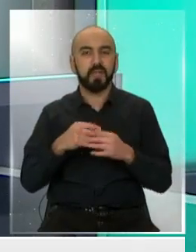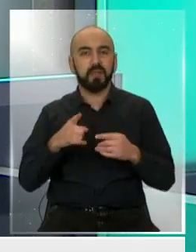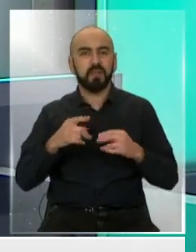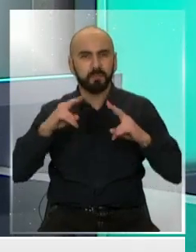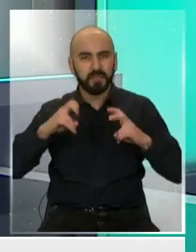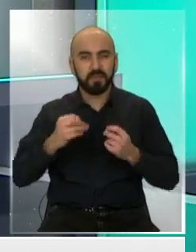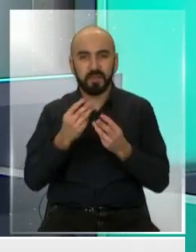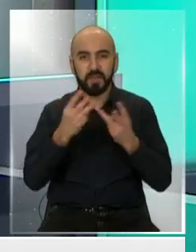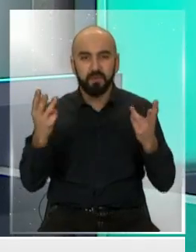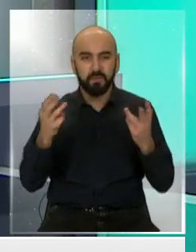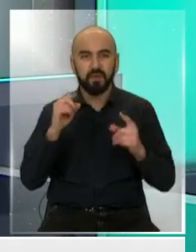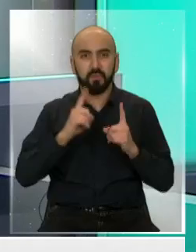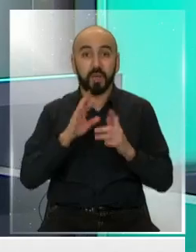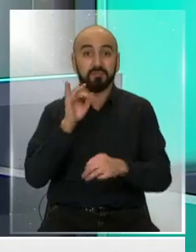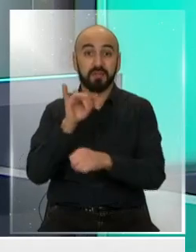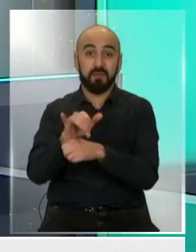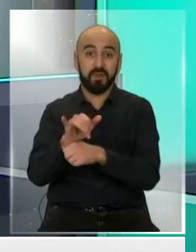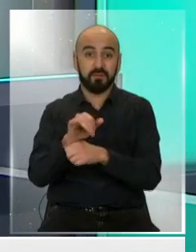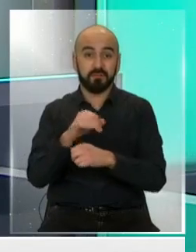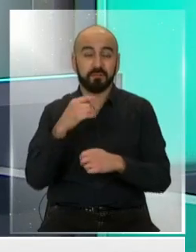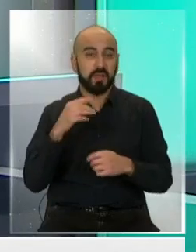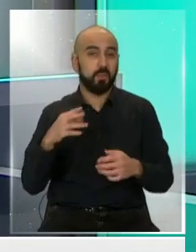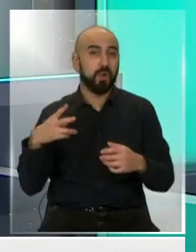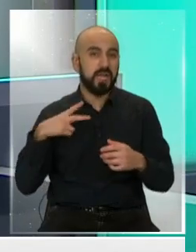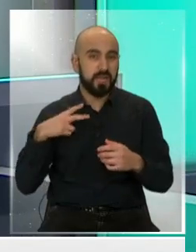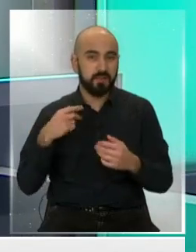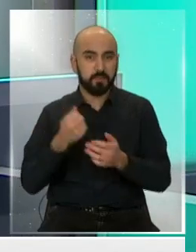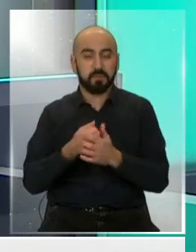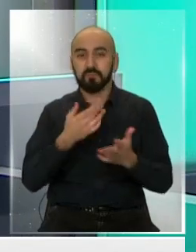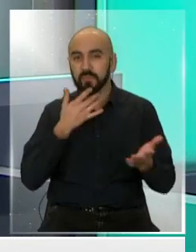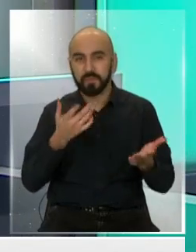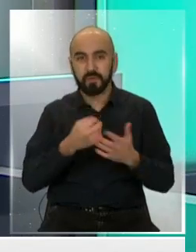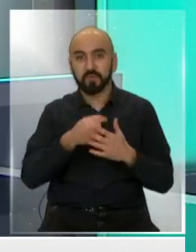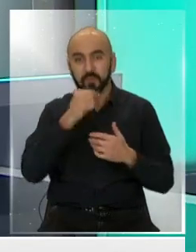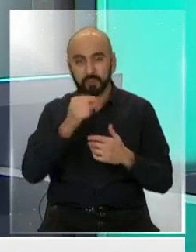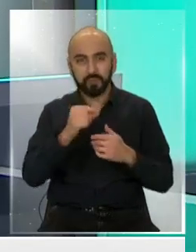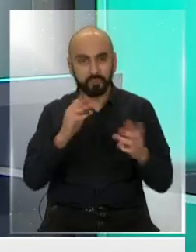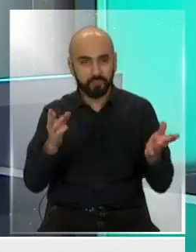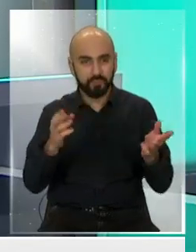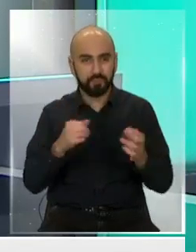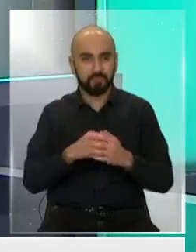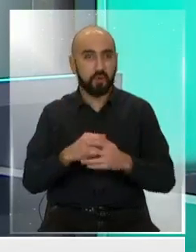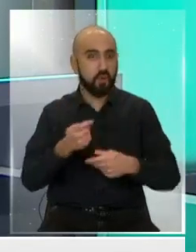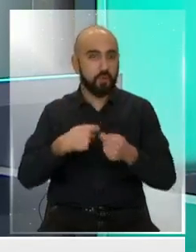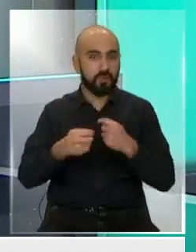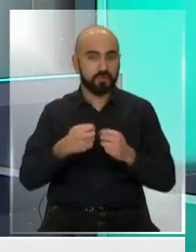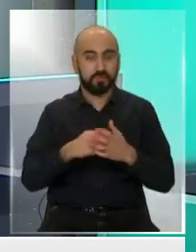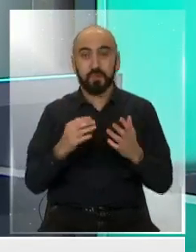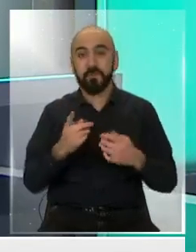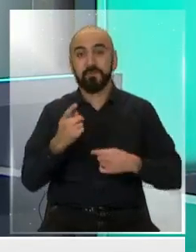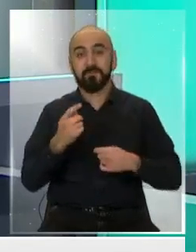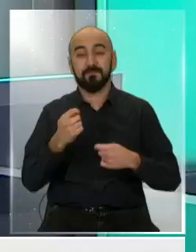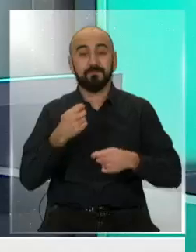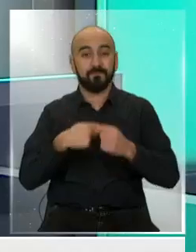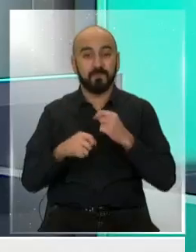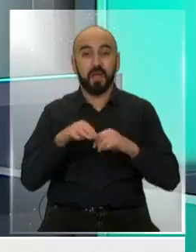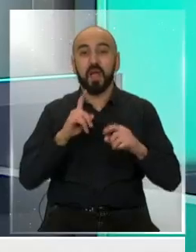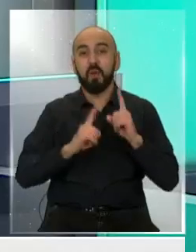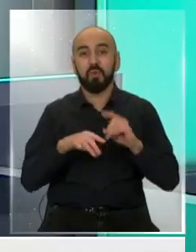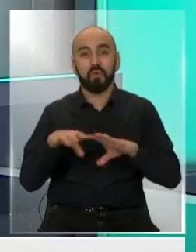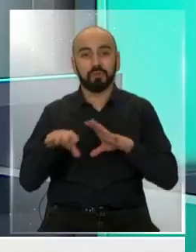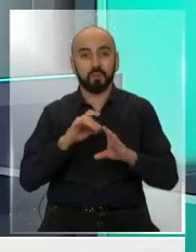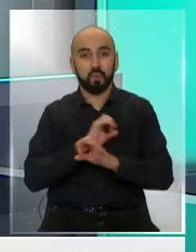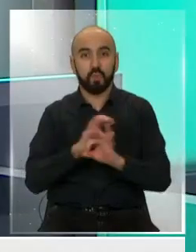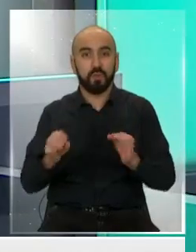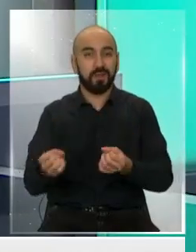sociales que estafan a sus clientes aprovechándose de la proximidad de este evento del comercio. Además de vender productos que nunca llegan a destino,